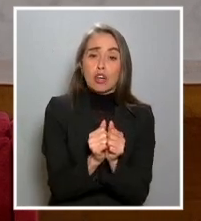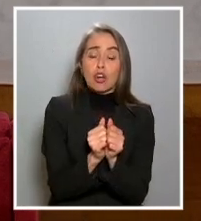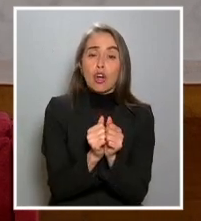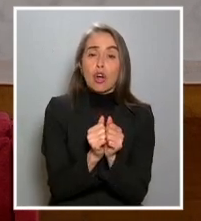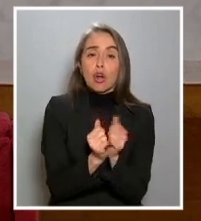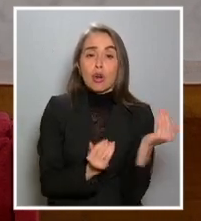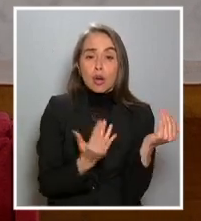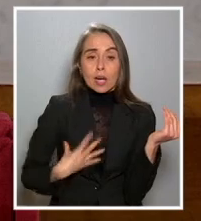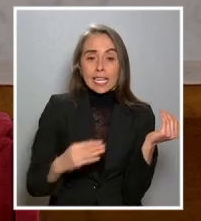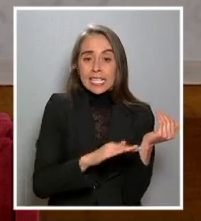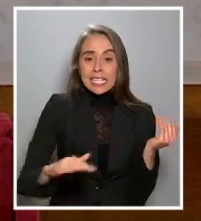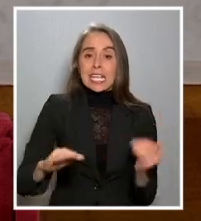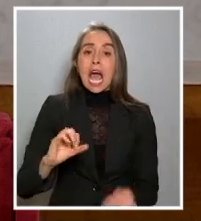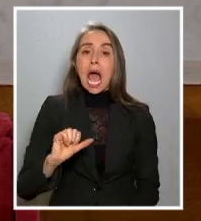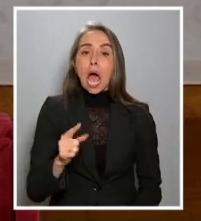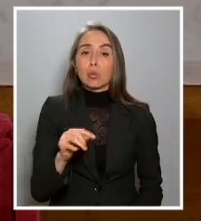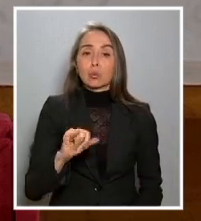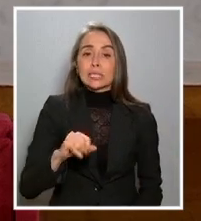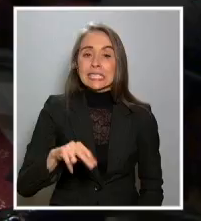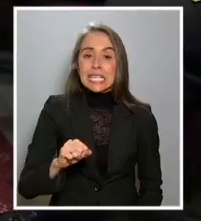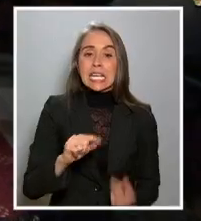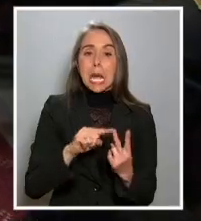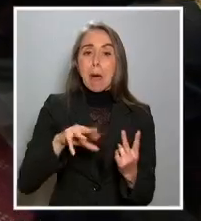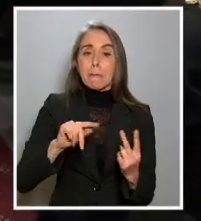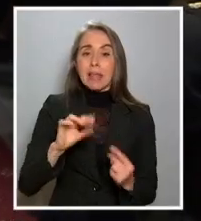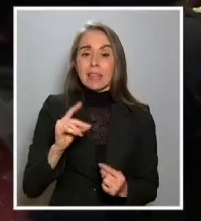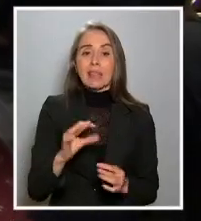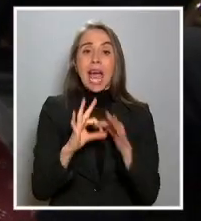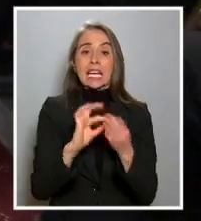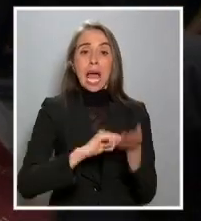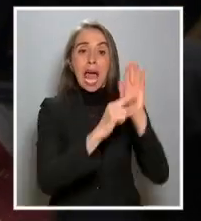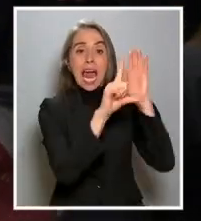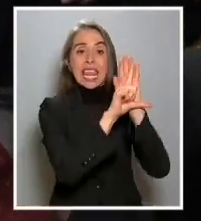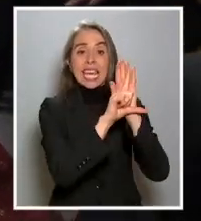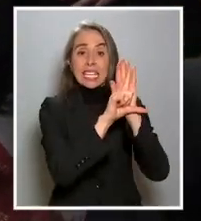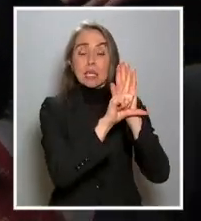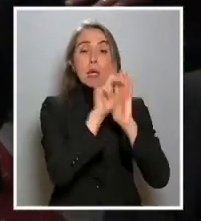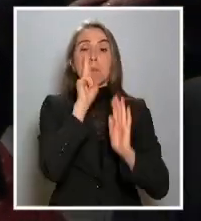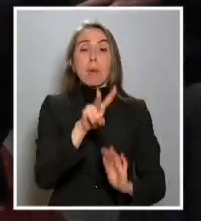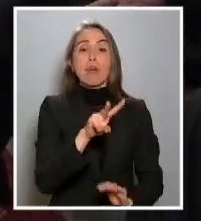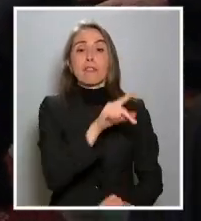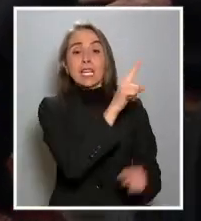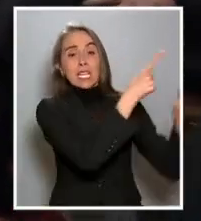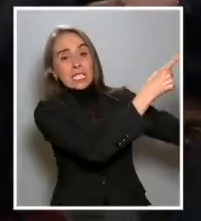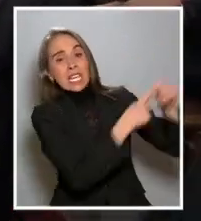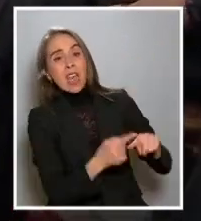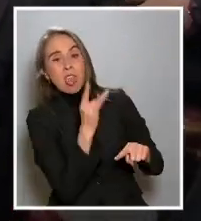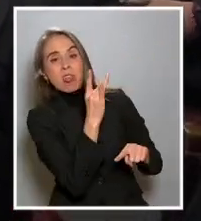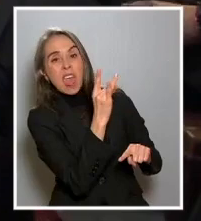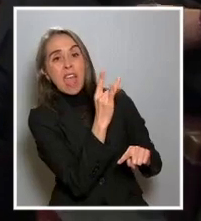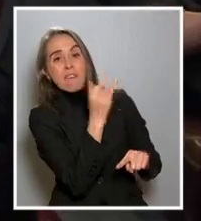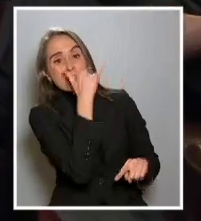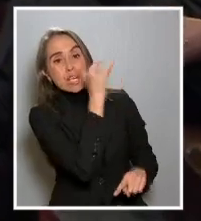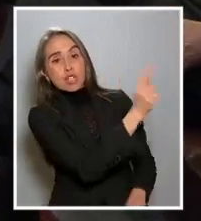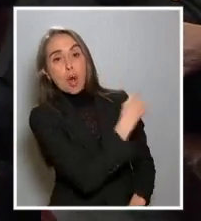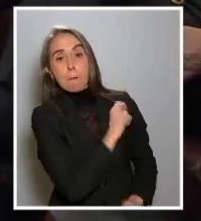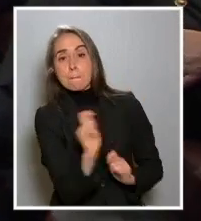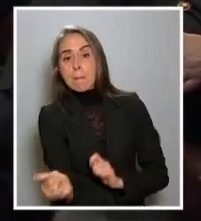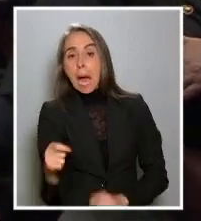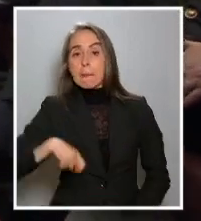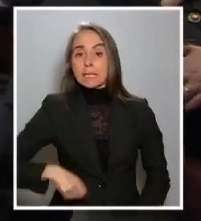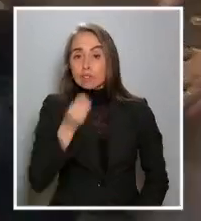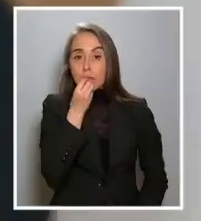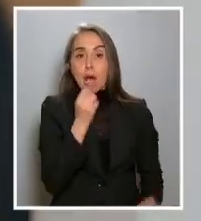hijas Agustina y Matilde, y que gracias a esta ley pudo por fin cobrar una deuda que se había acumulado por demasiado tiempo.